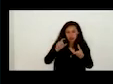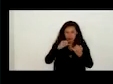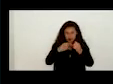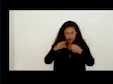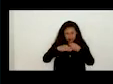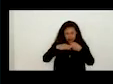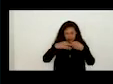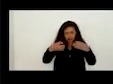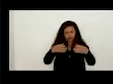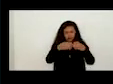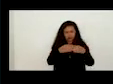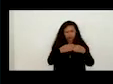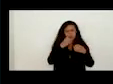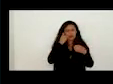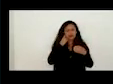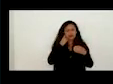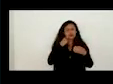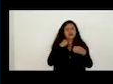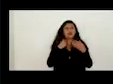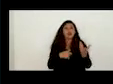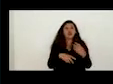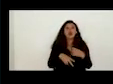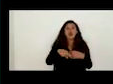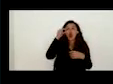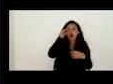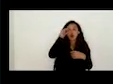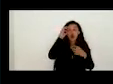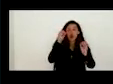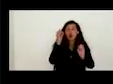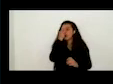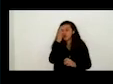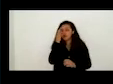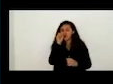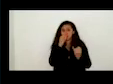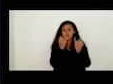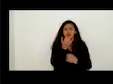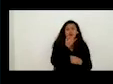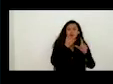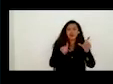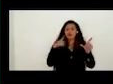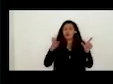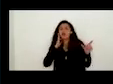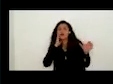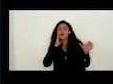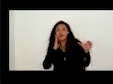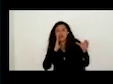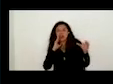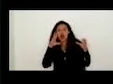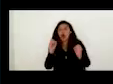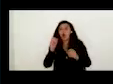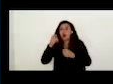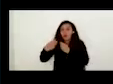de, por ejemplo, uvas o fresas, tienen la misma cantidad de azúcar que una manzana o que esa misma media mitad de